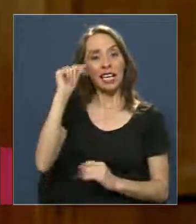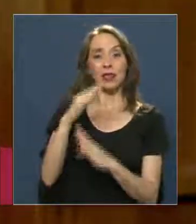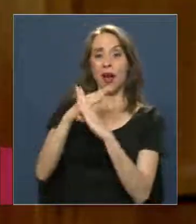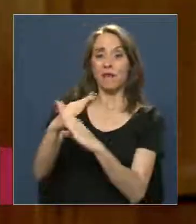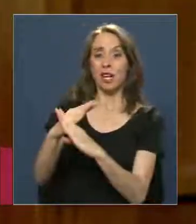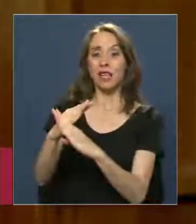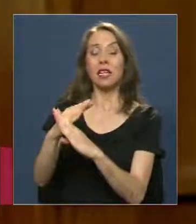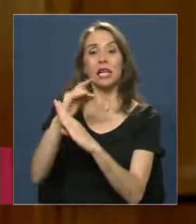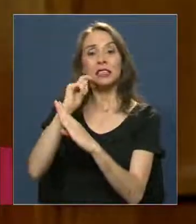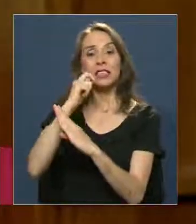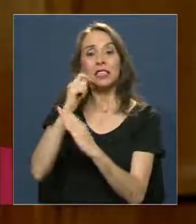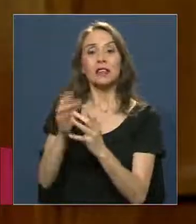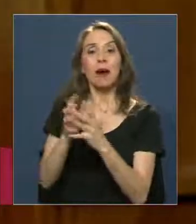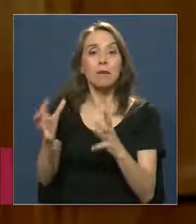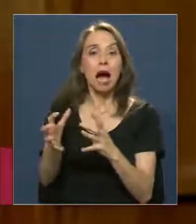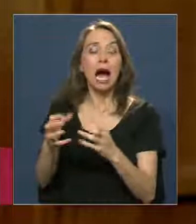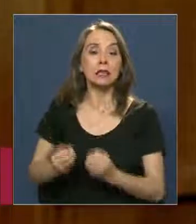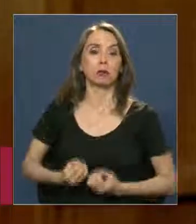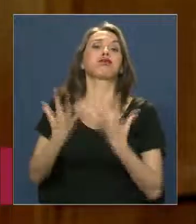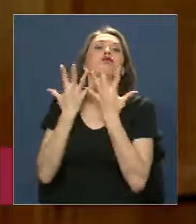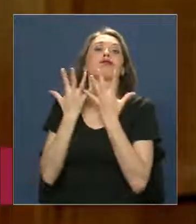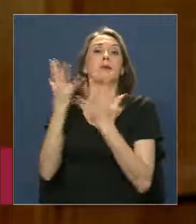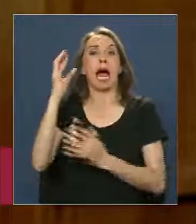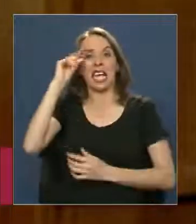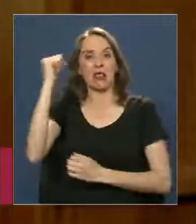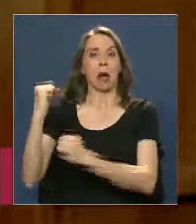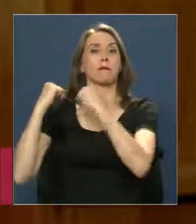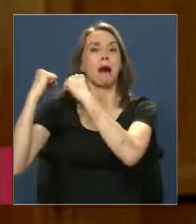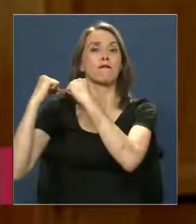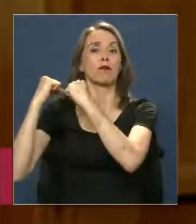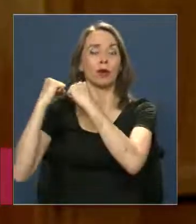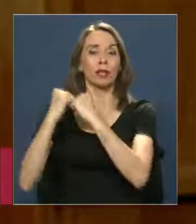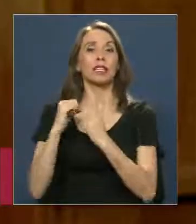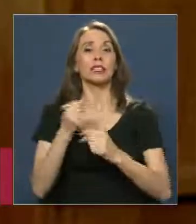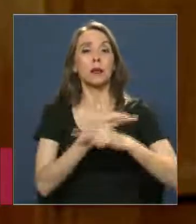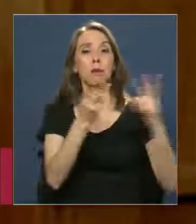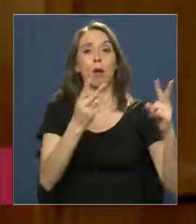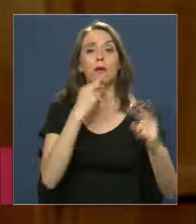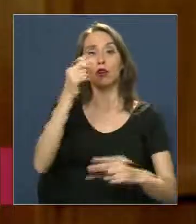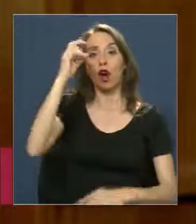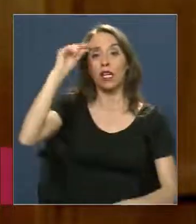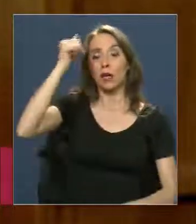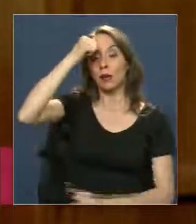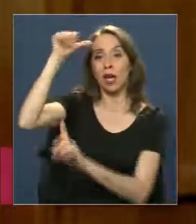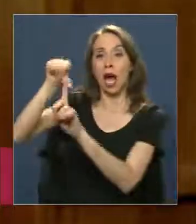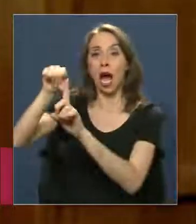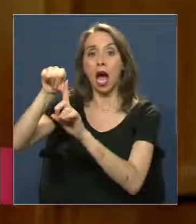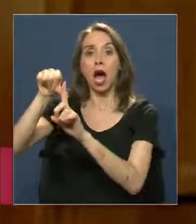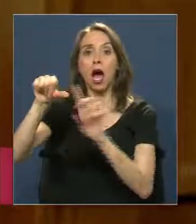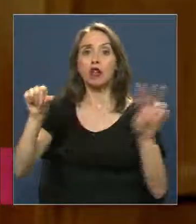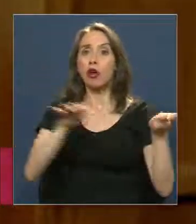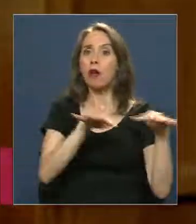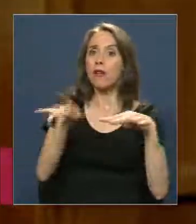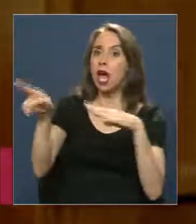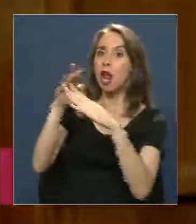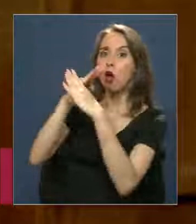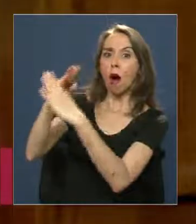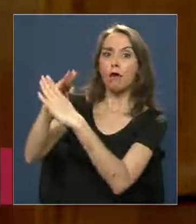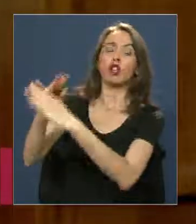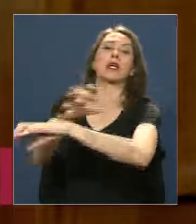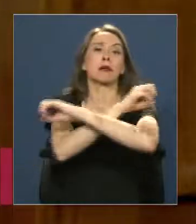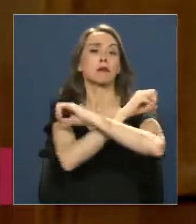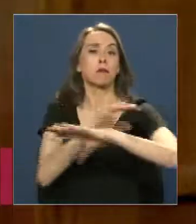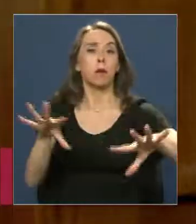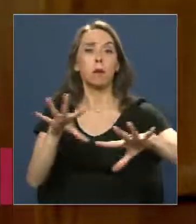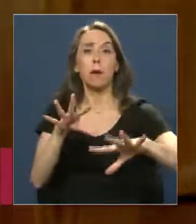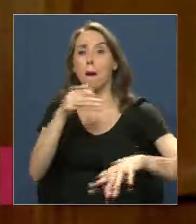a prohibir la defensa de una idea públicamente, tengo la certeza que se va a terminar viralizando, de modo anónimo, vía